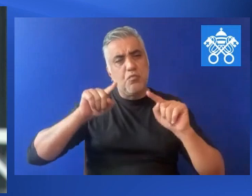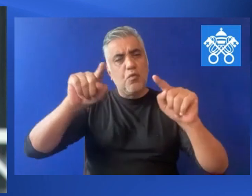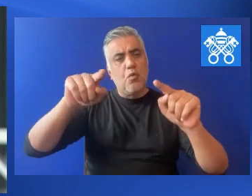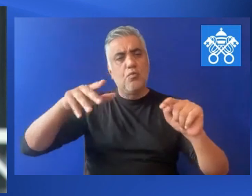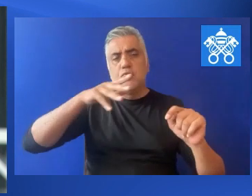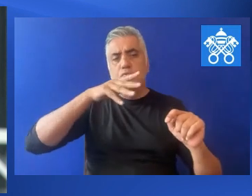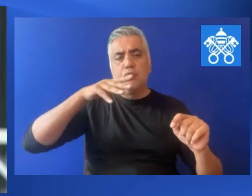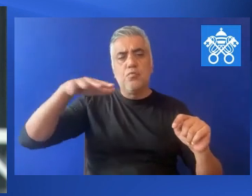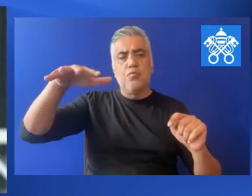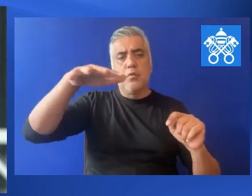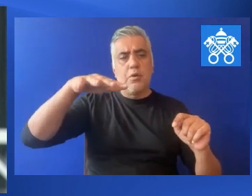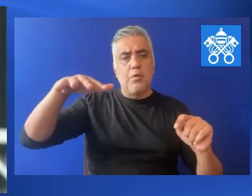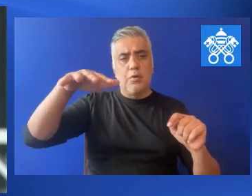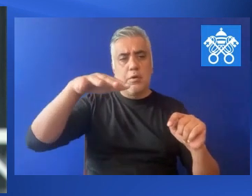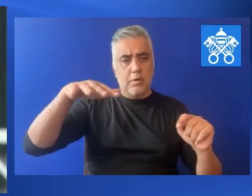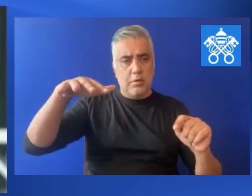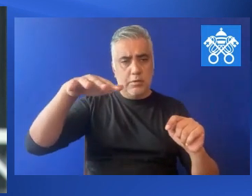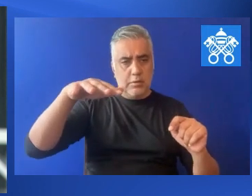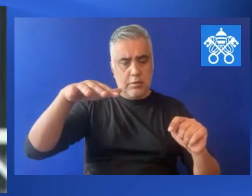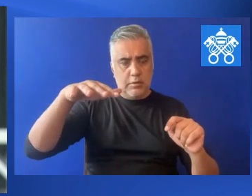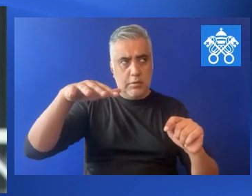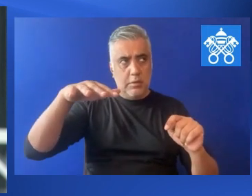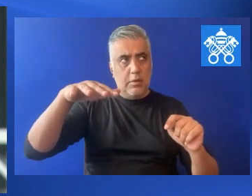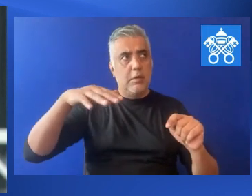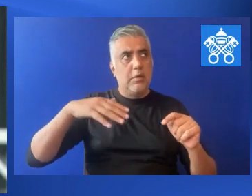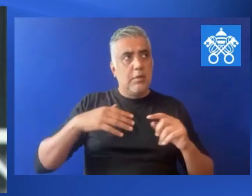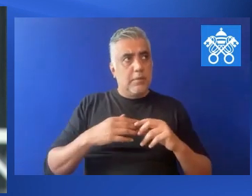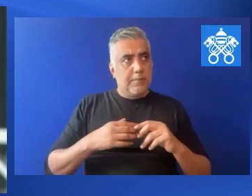necesitados, sobre todo en las zonas más rurales.